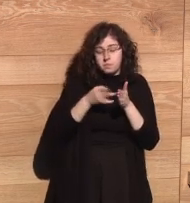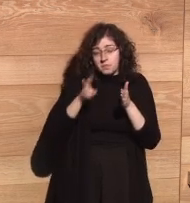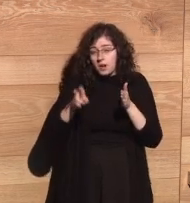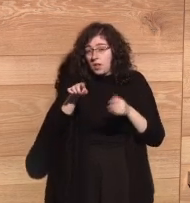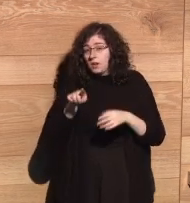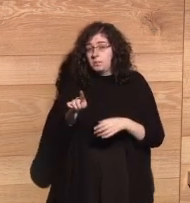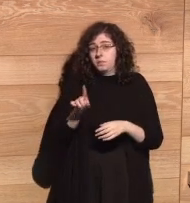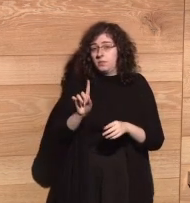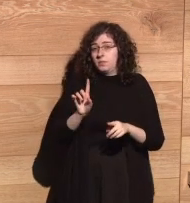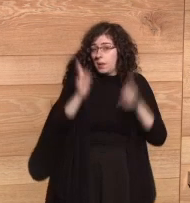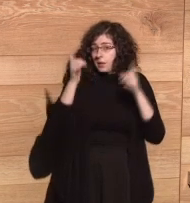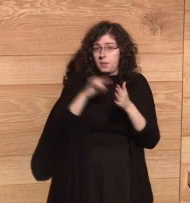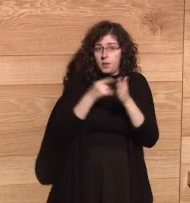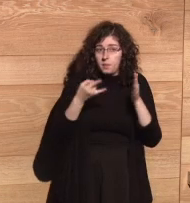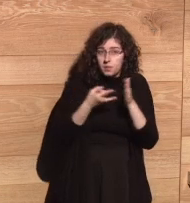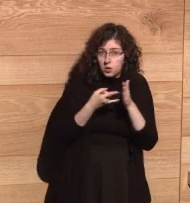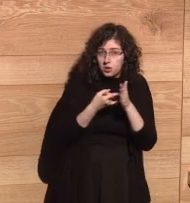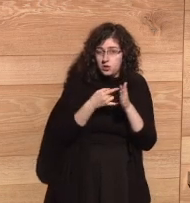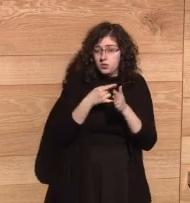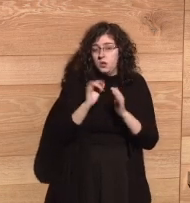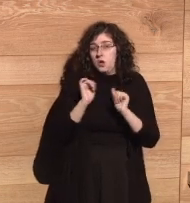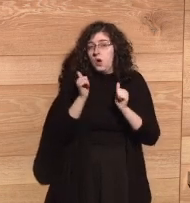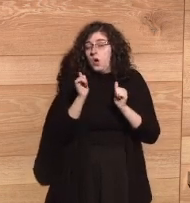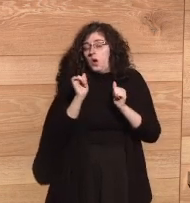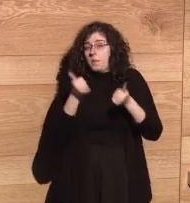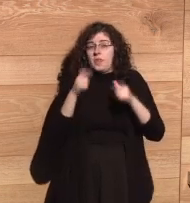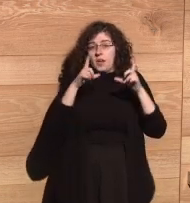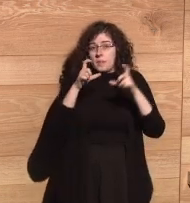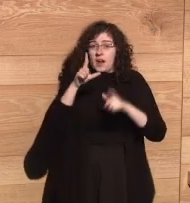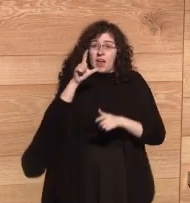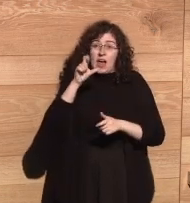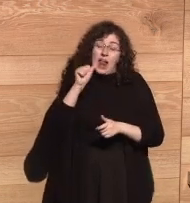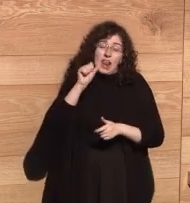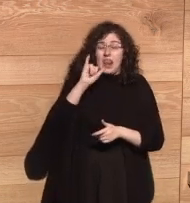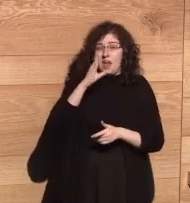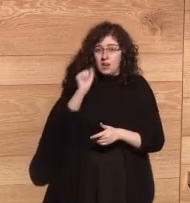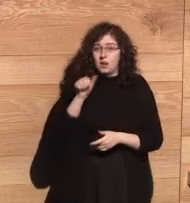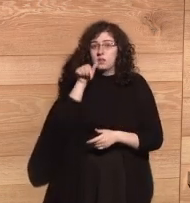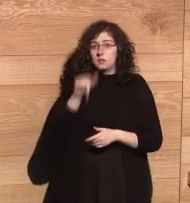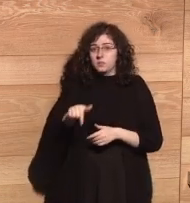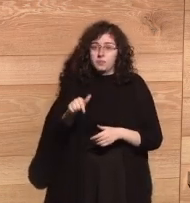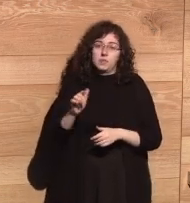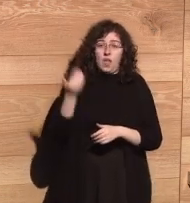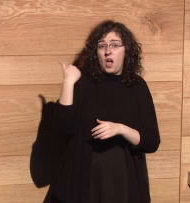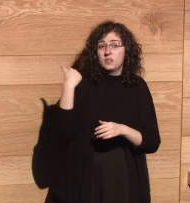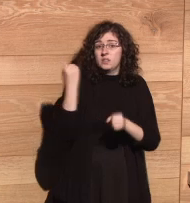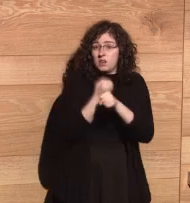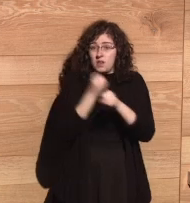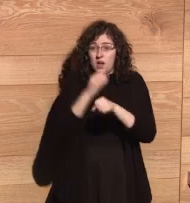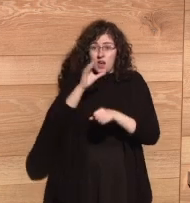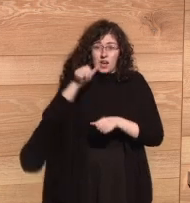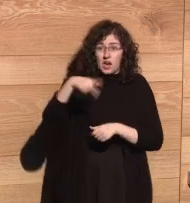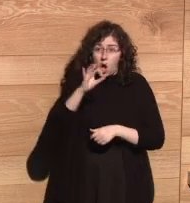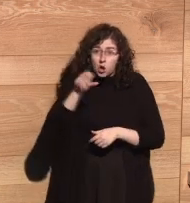proyecto que hice con una cámara Leica, porque también quise cambiar todo el formato. En el periódico trabajaba con una Canon, con todo